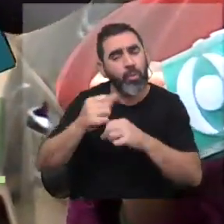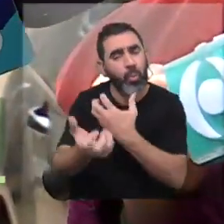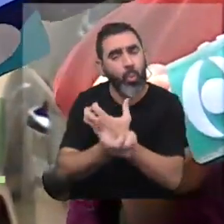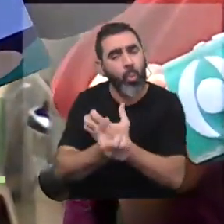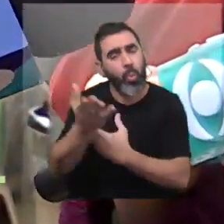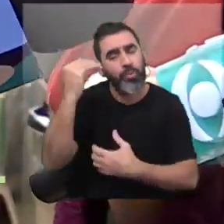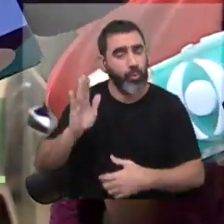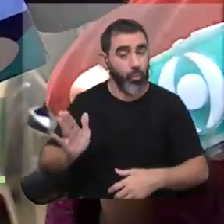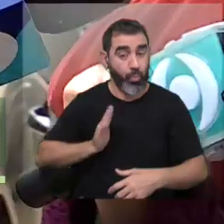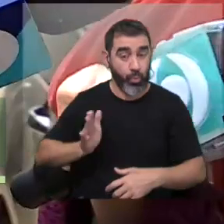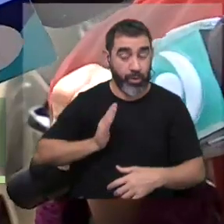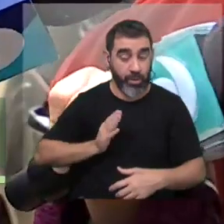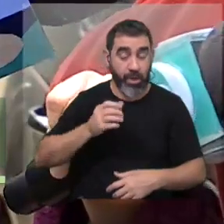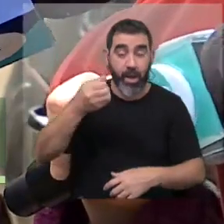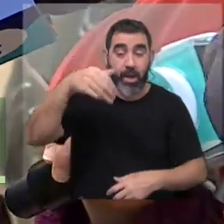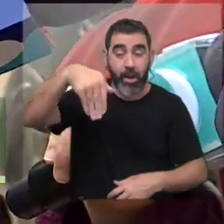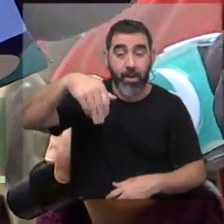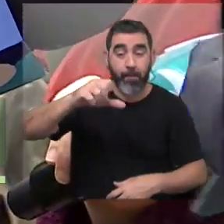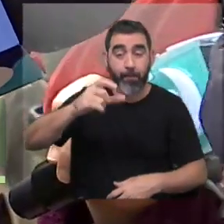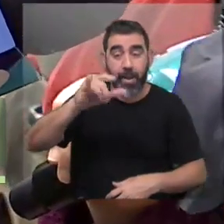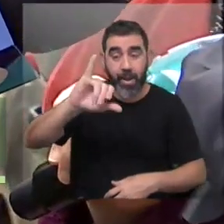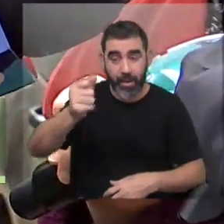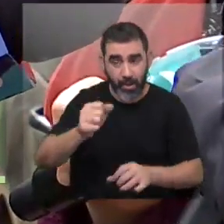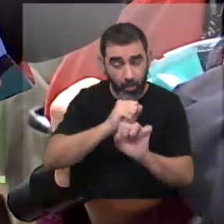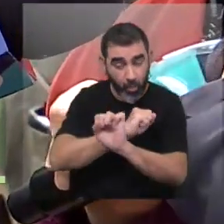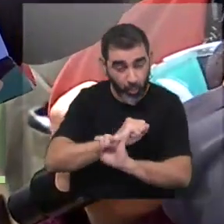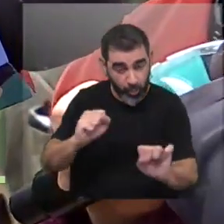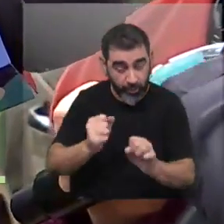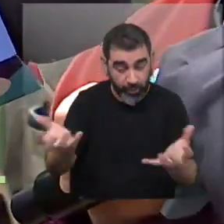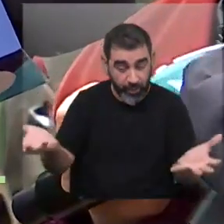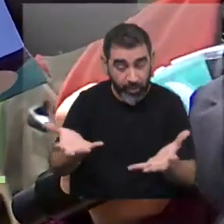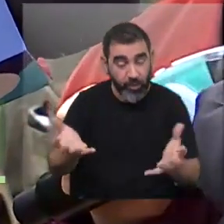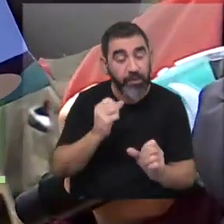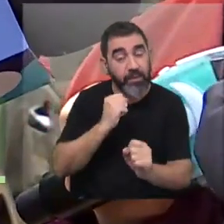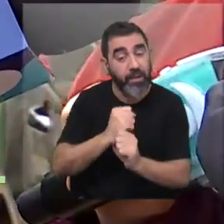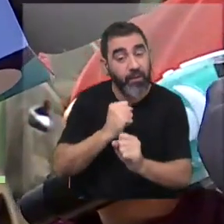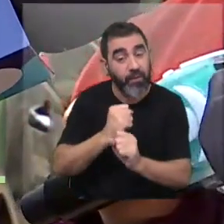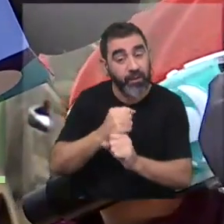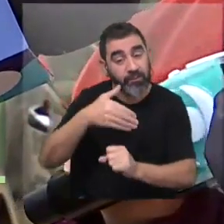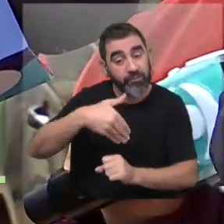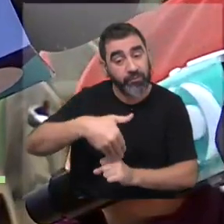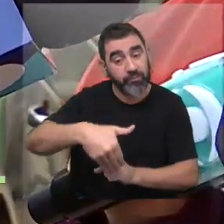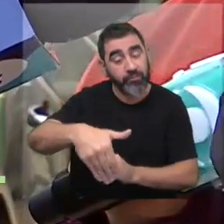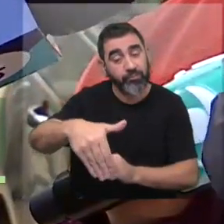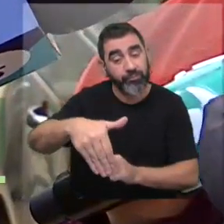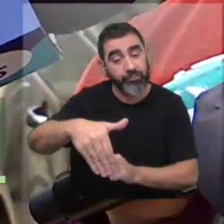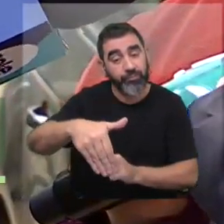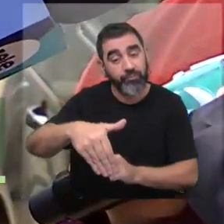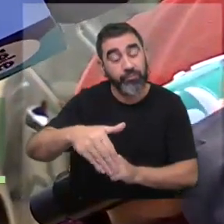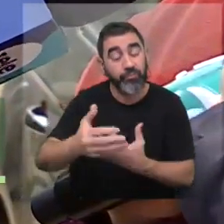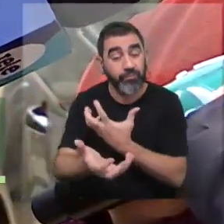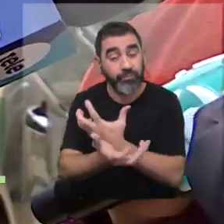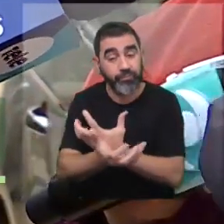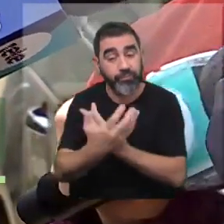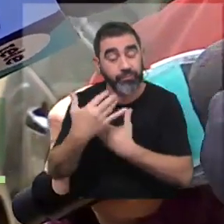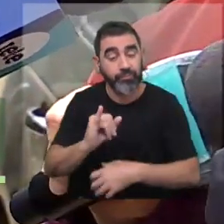hace que que esta en este caso pueda ese esa ese trabajo realizado llevar a a que los restos se